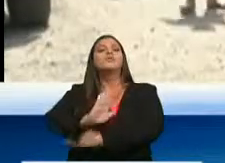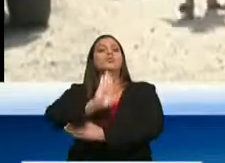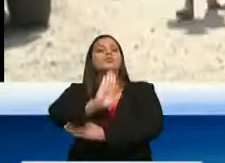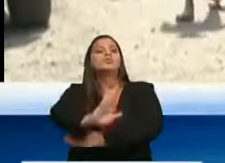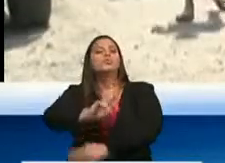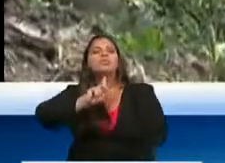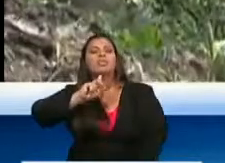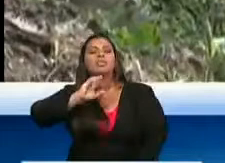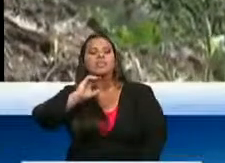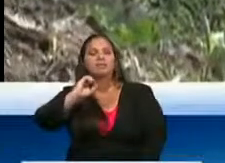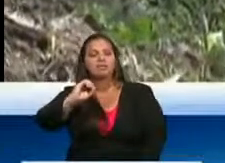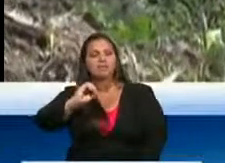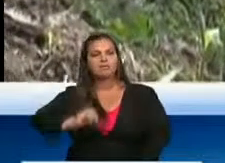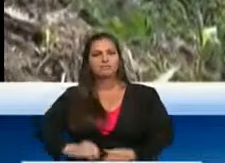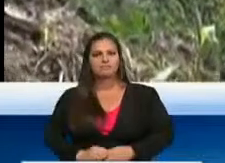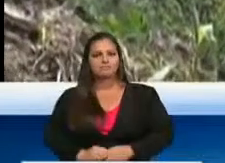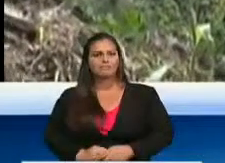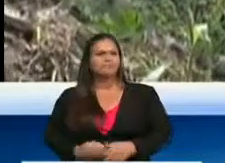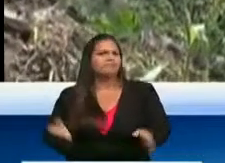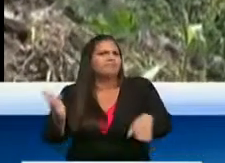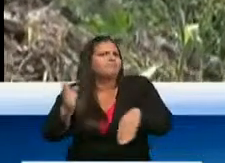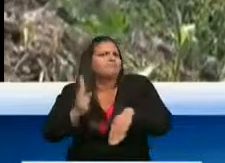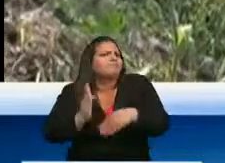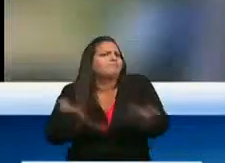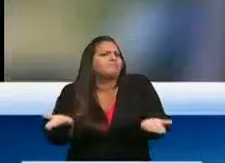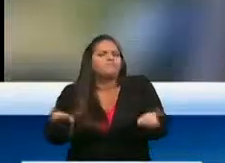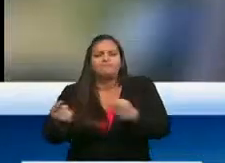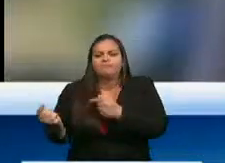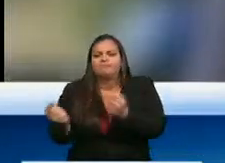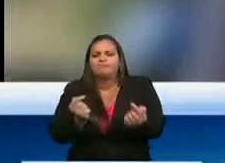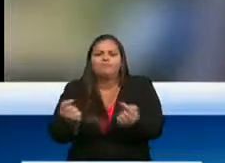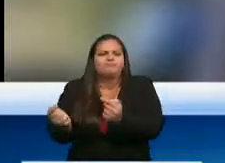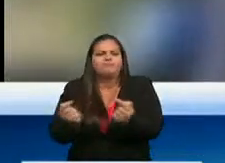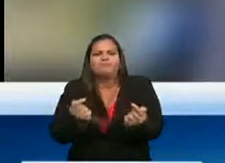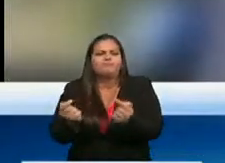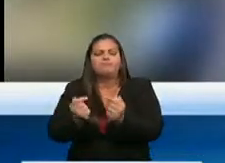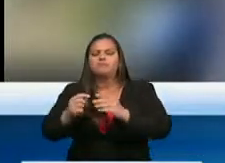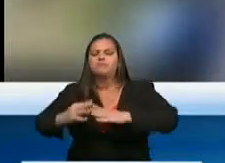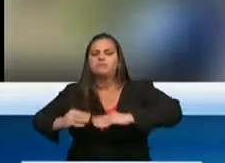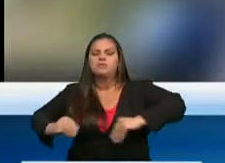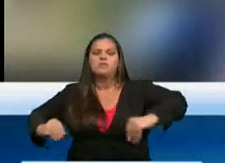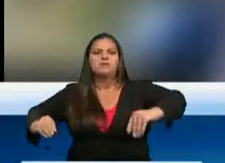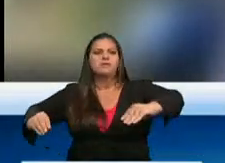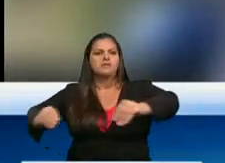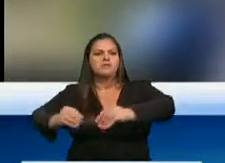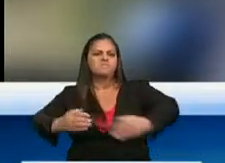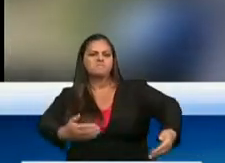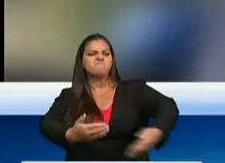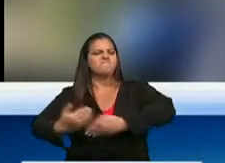de las víctimas y la causa, un lío de tierras. El que ha matado, el mismo tío, que es